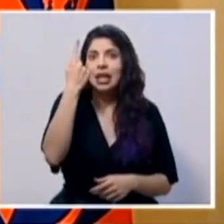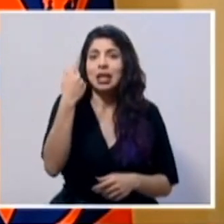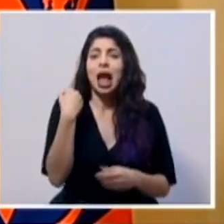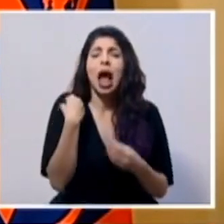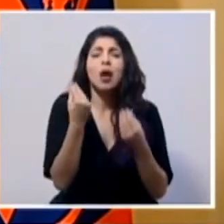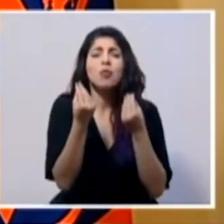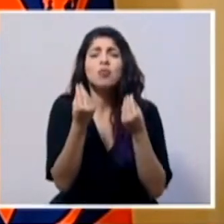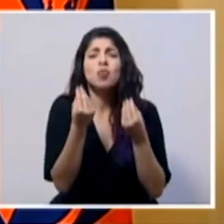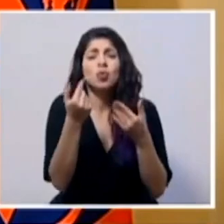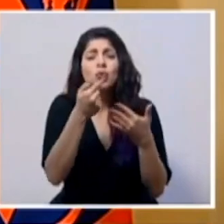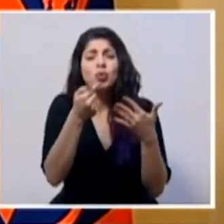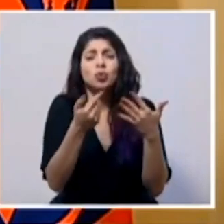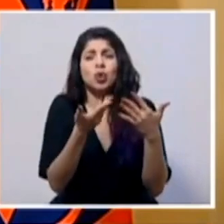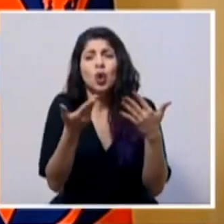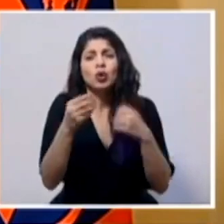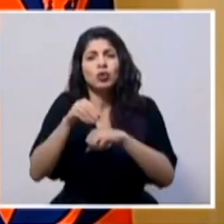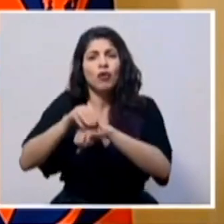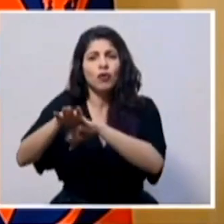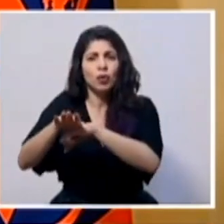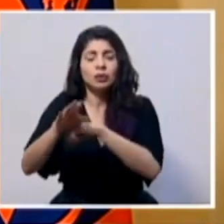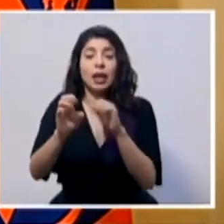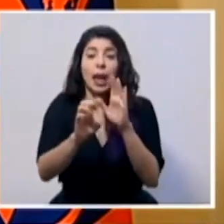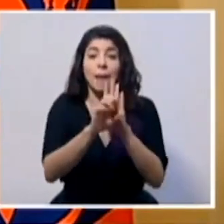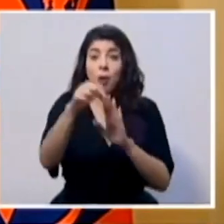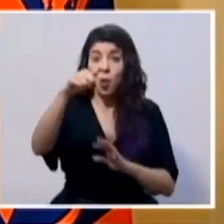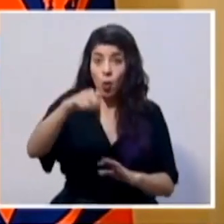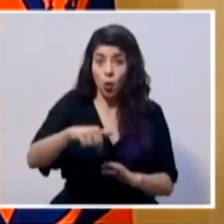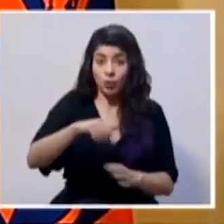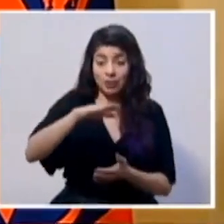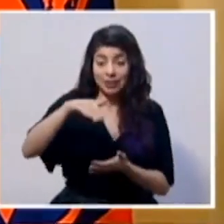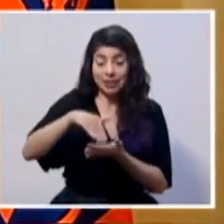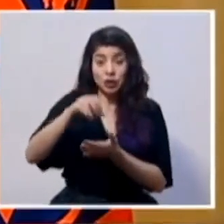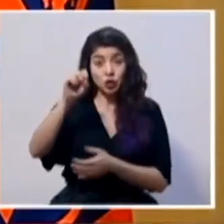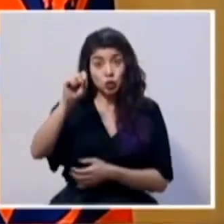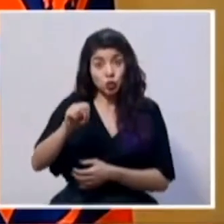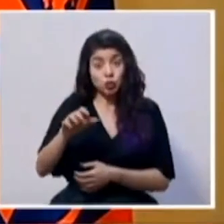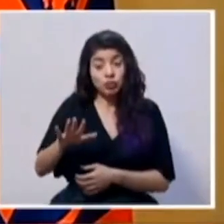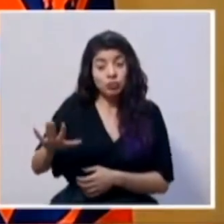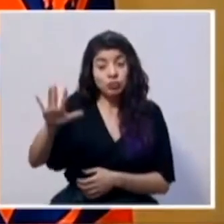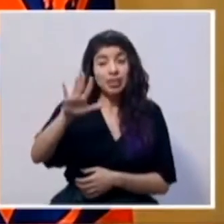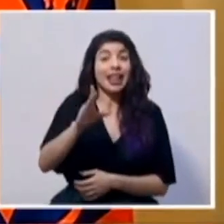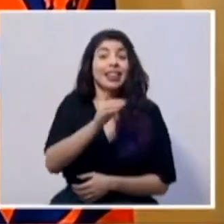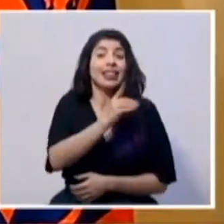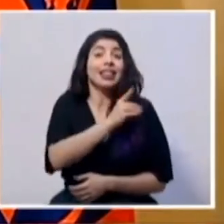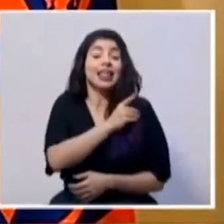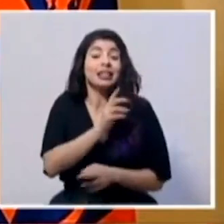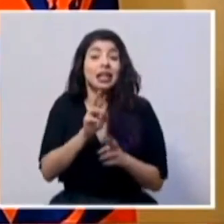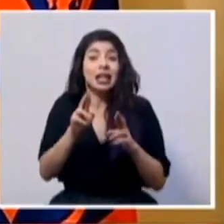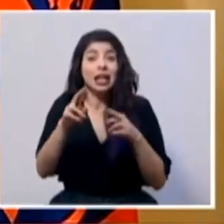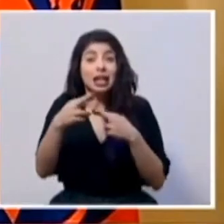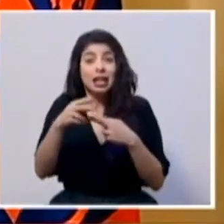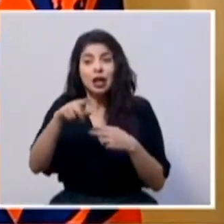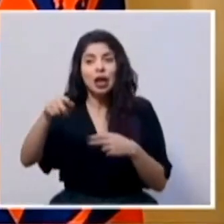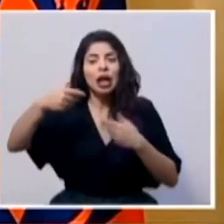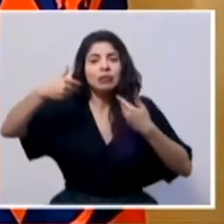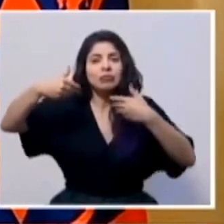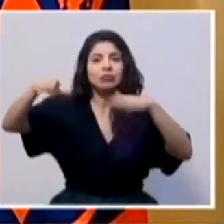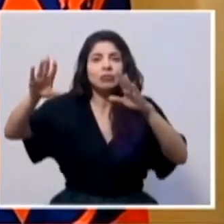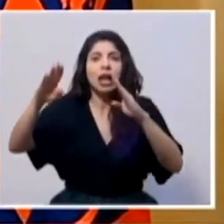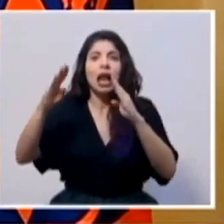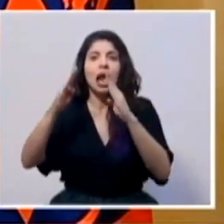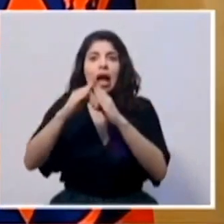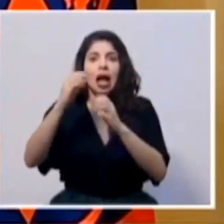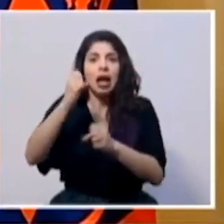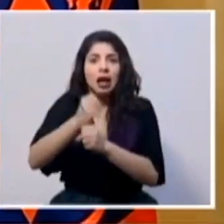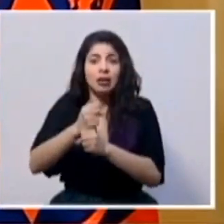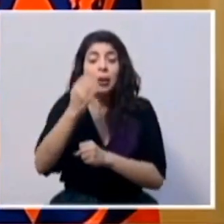factores. Por ejemplo, hoy en la Central Sur, toda la dirección regional los tuvimos que mandar a la casa a